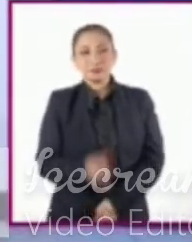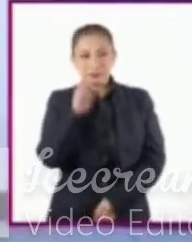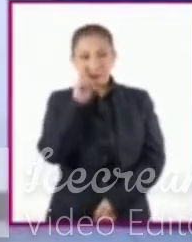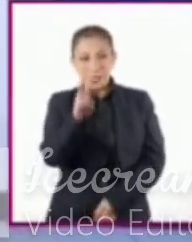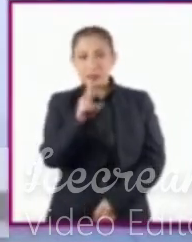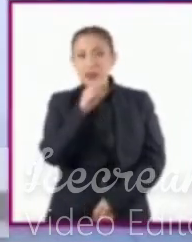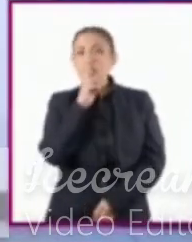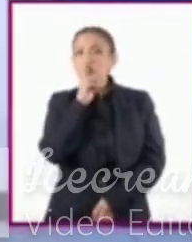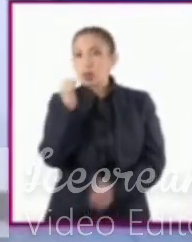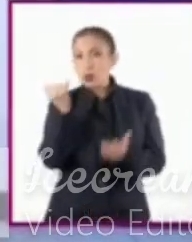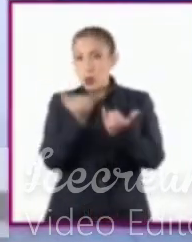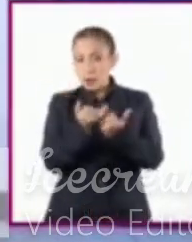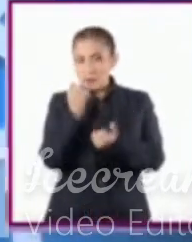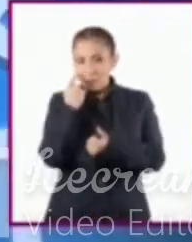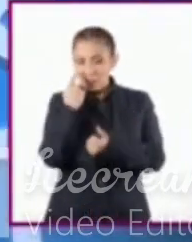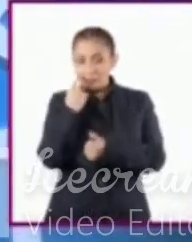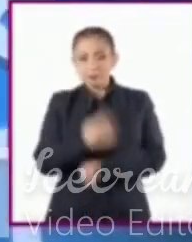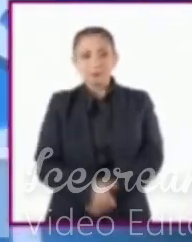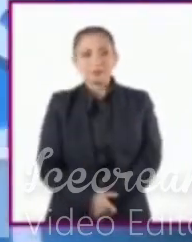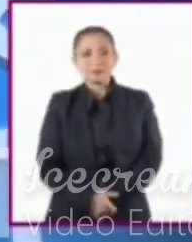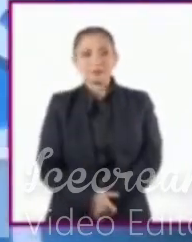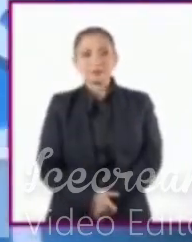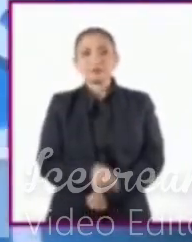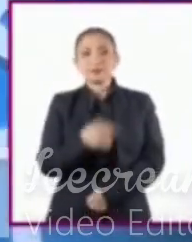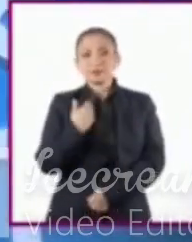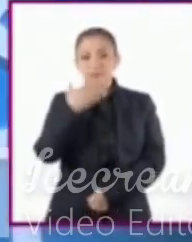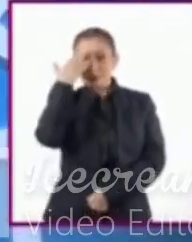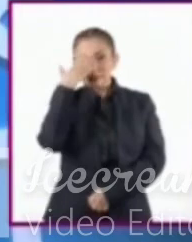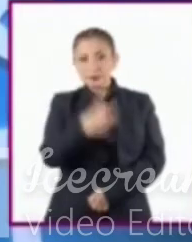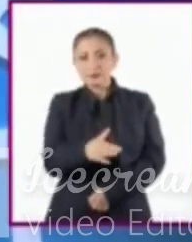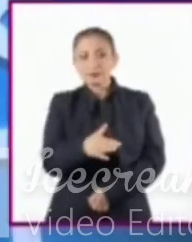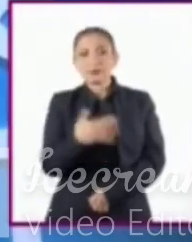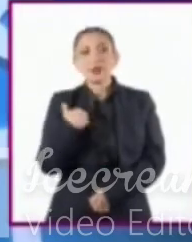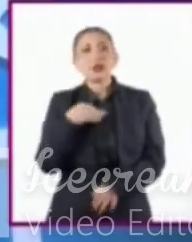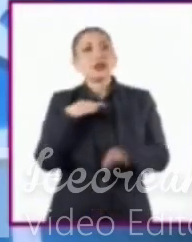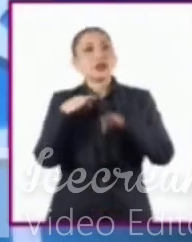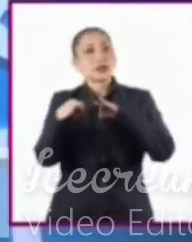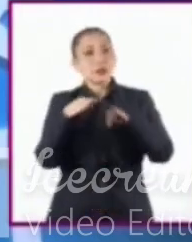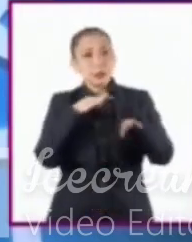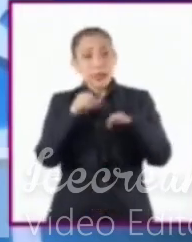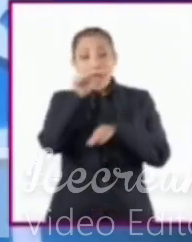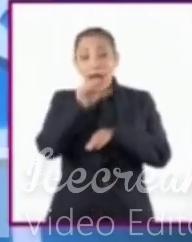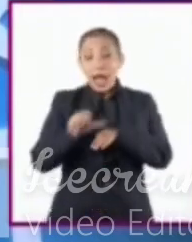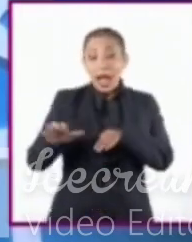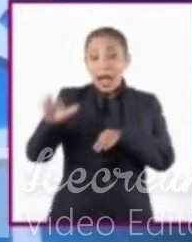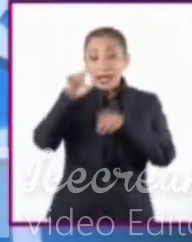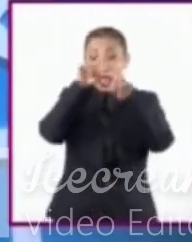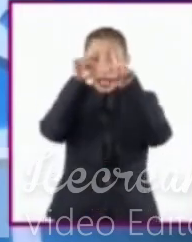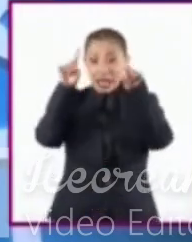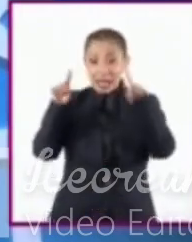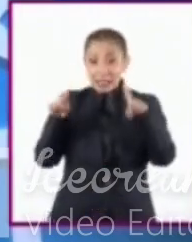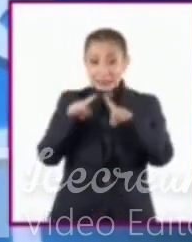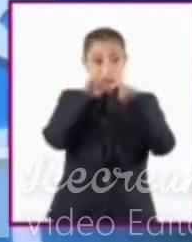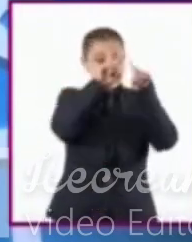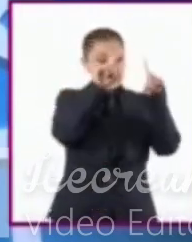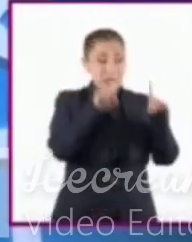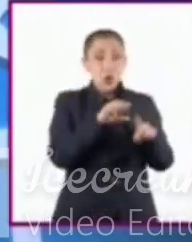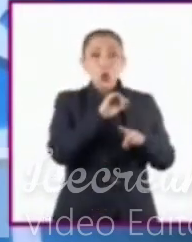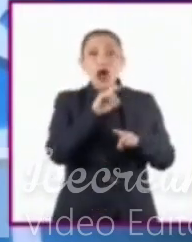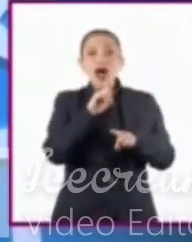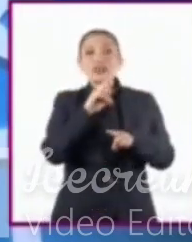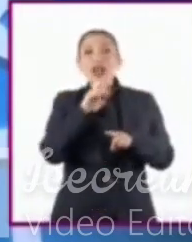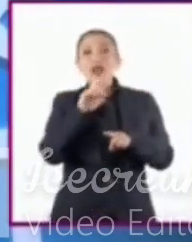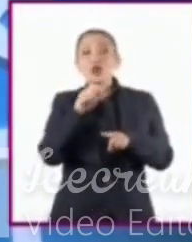Veamos si llegaste al mismo resultado. Como sabemos que estamos trabajando con áreas de cuadrados, utilizamos